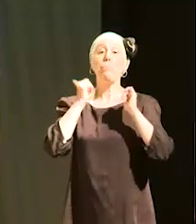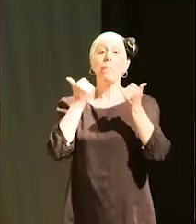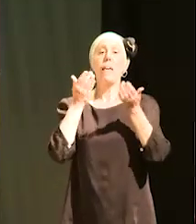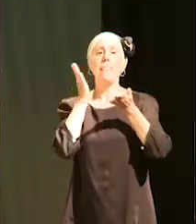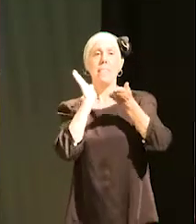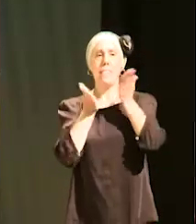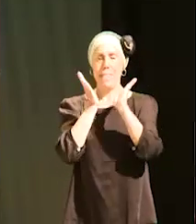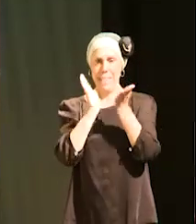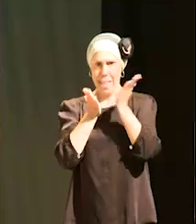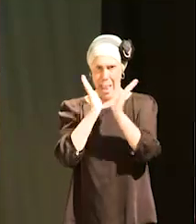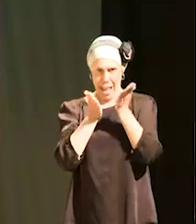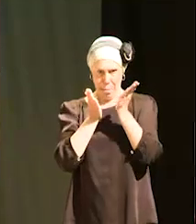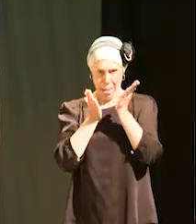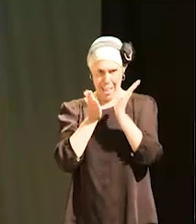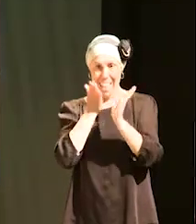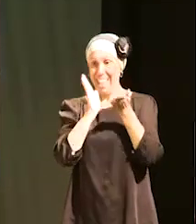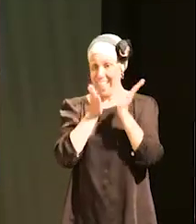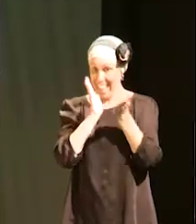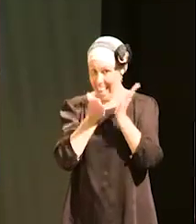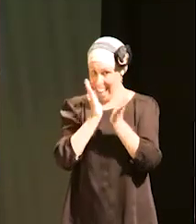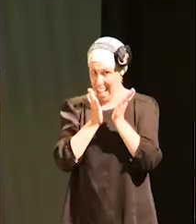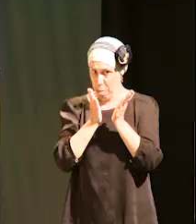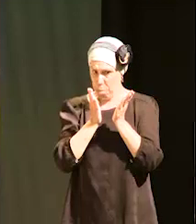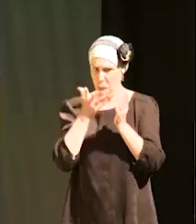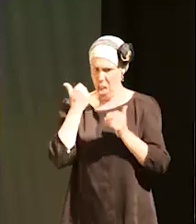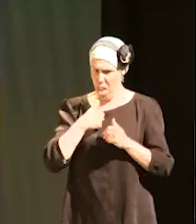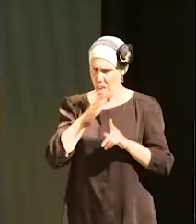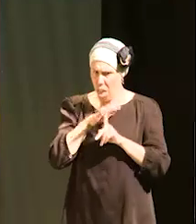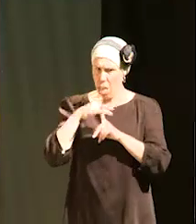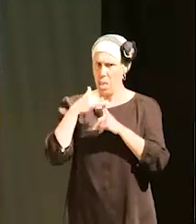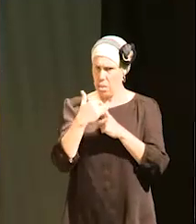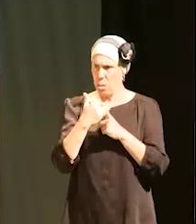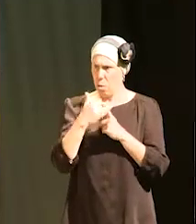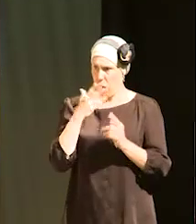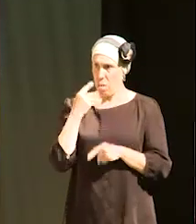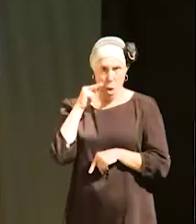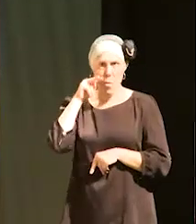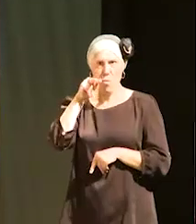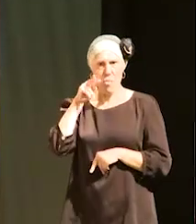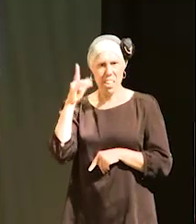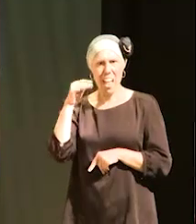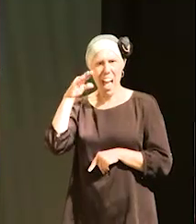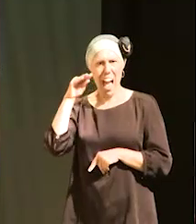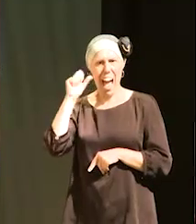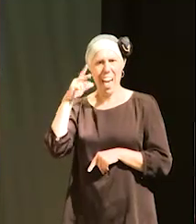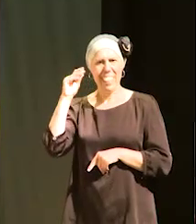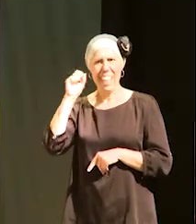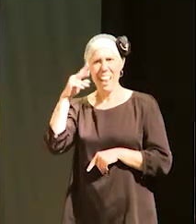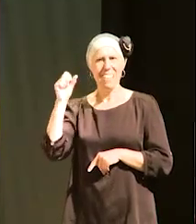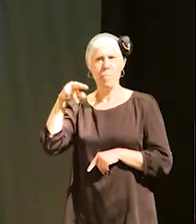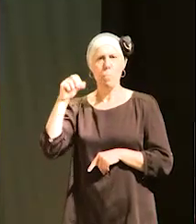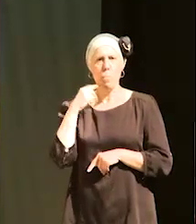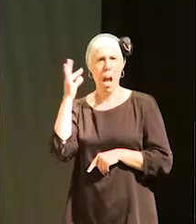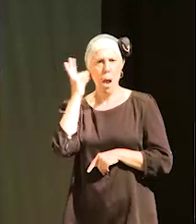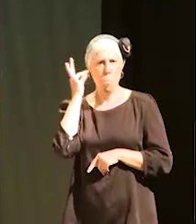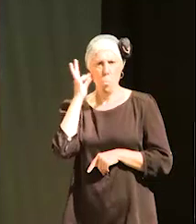como dice lesbia después de haber sufrido ustedes vieron a velma allí y adelma tiene un sentido del humor y